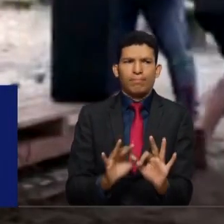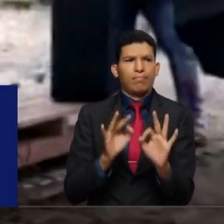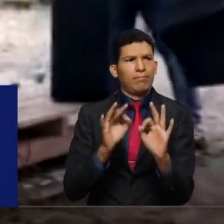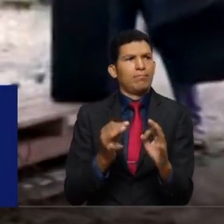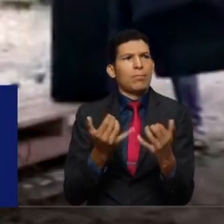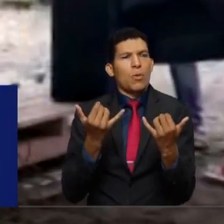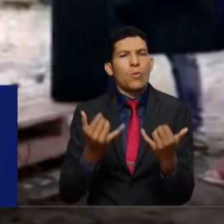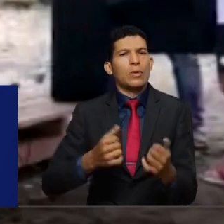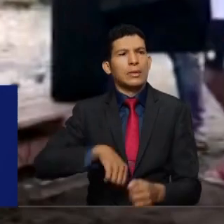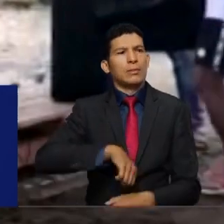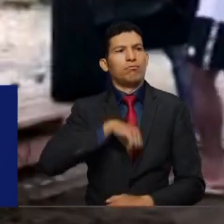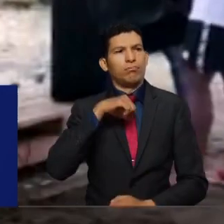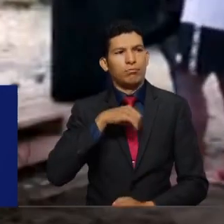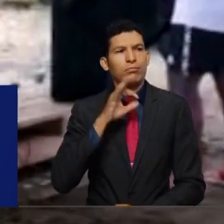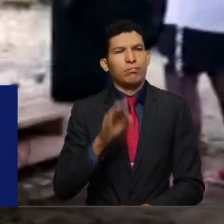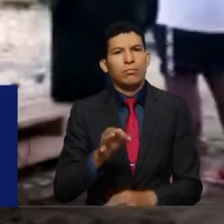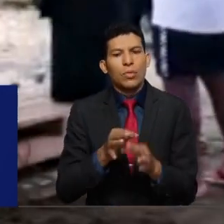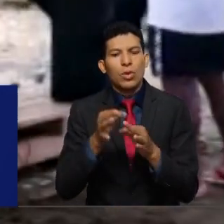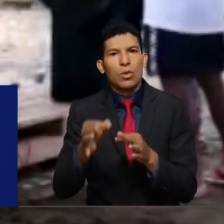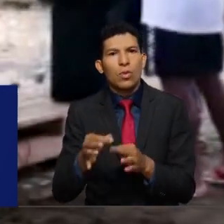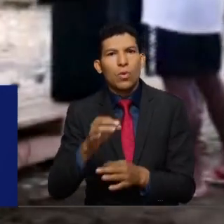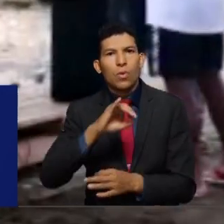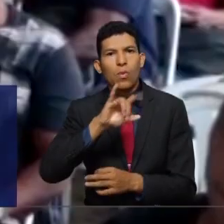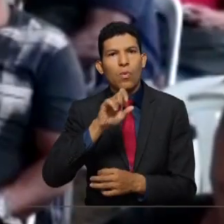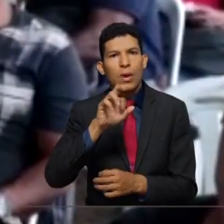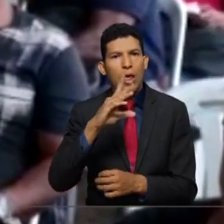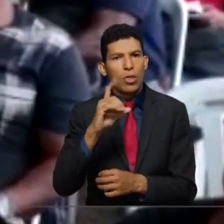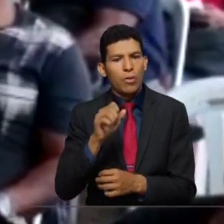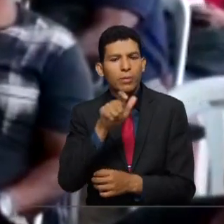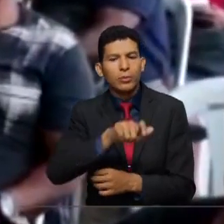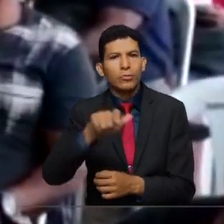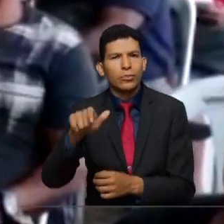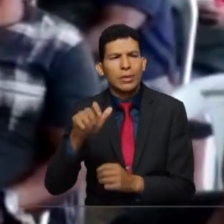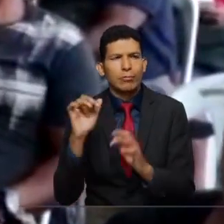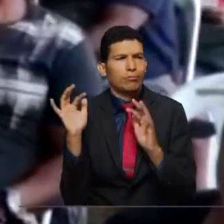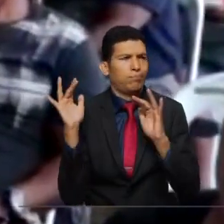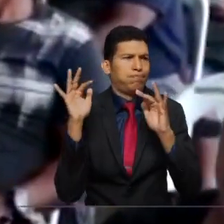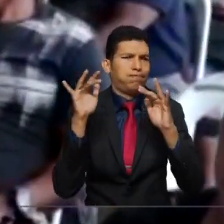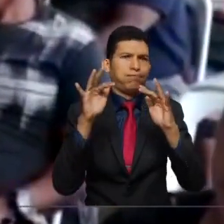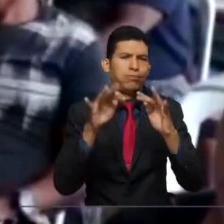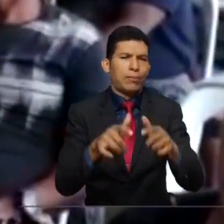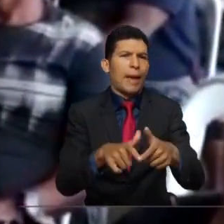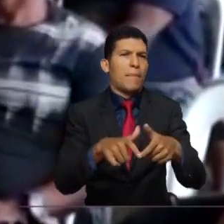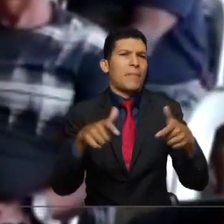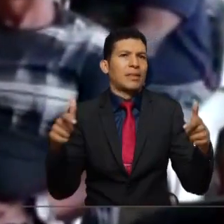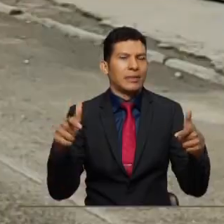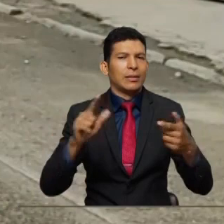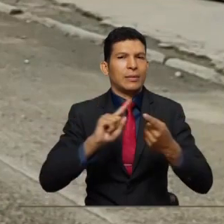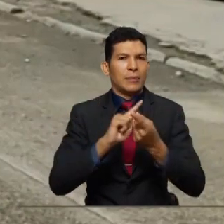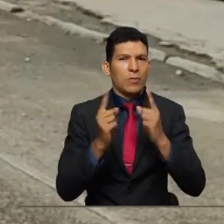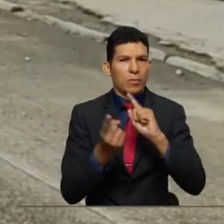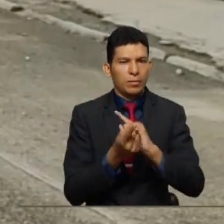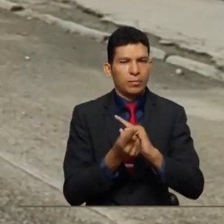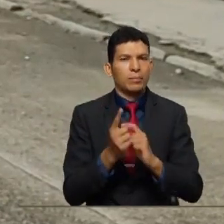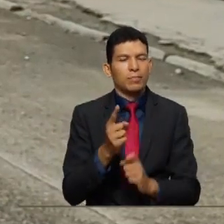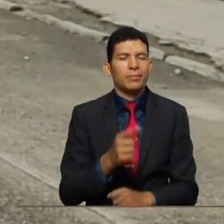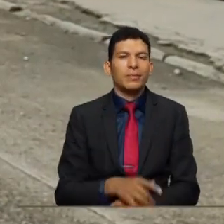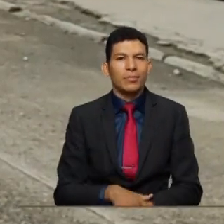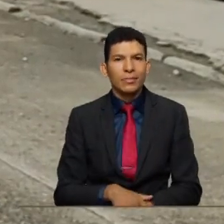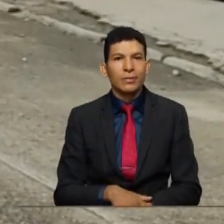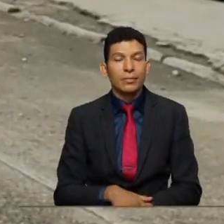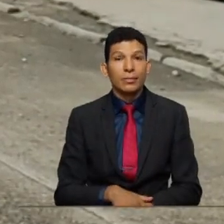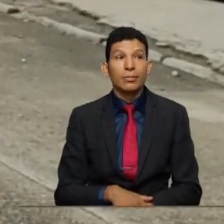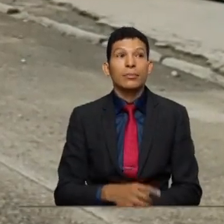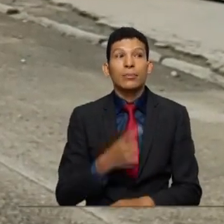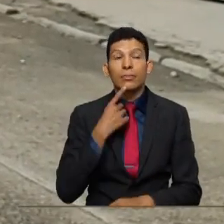me siento orgullosa del pueblo juradoseño. Acudió masivamente a este encuentro. Hay